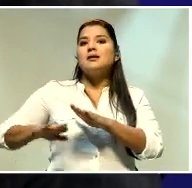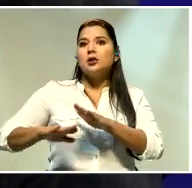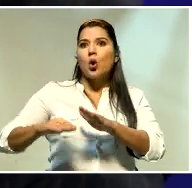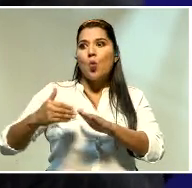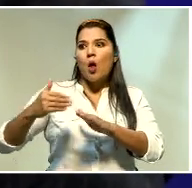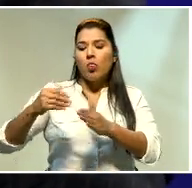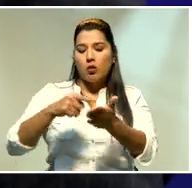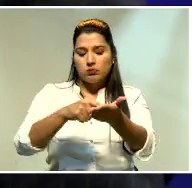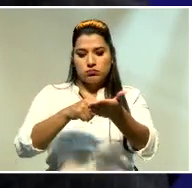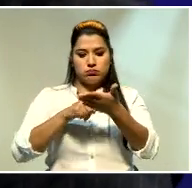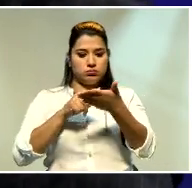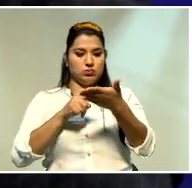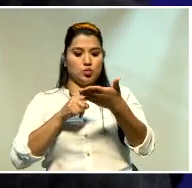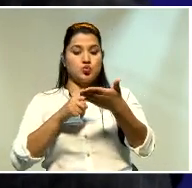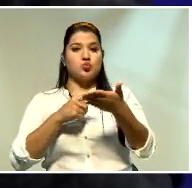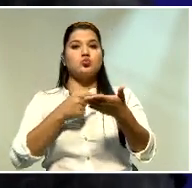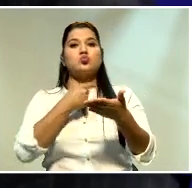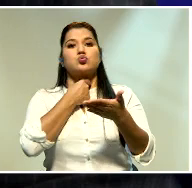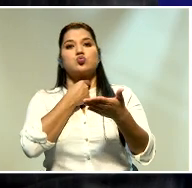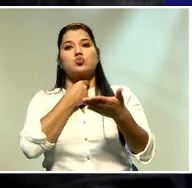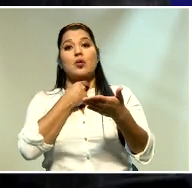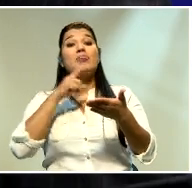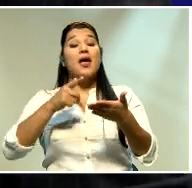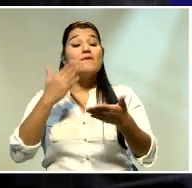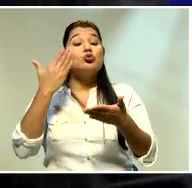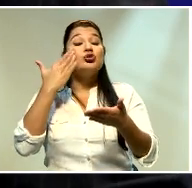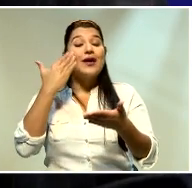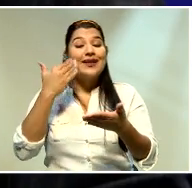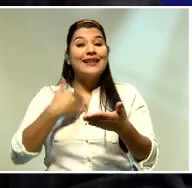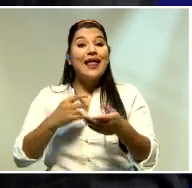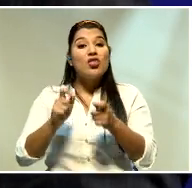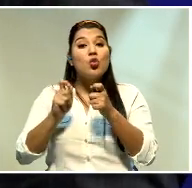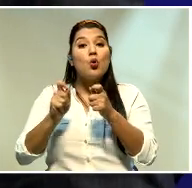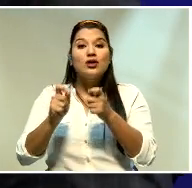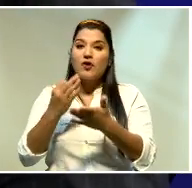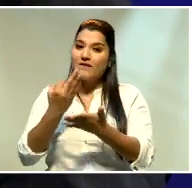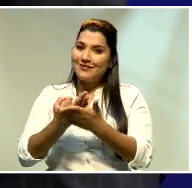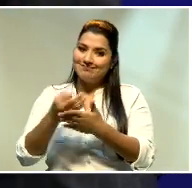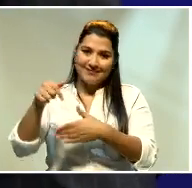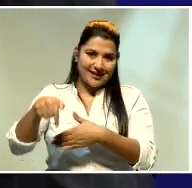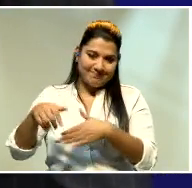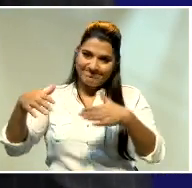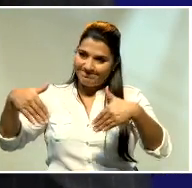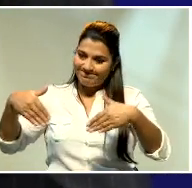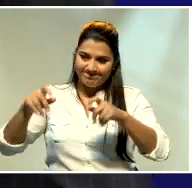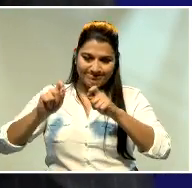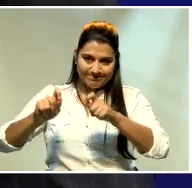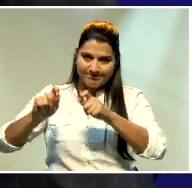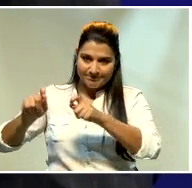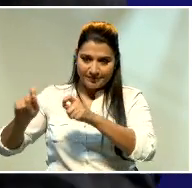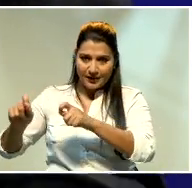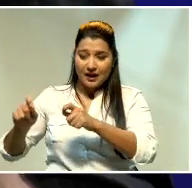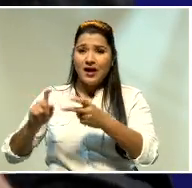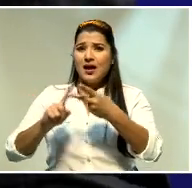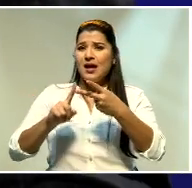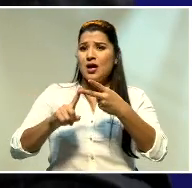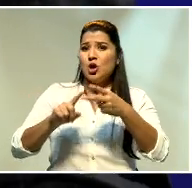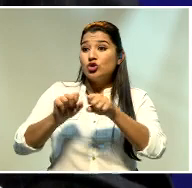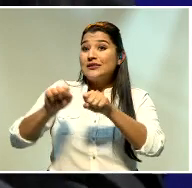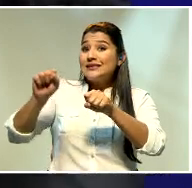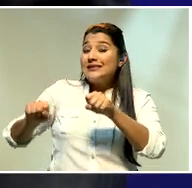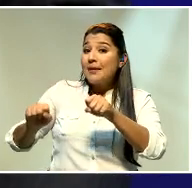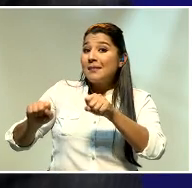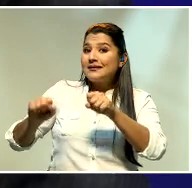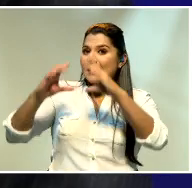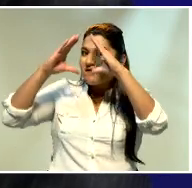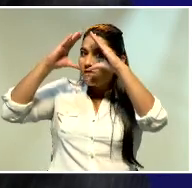enredadísimo. Hay que saber tener la educación financiera, que no la hemos desarrollado. Los sistemas de información no están consolidados